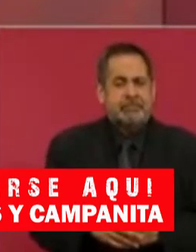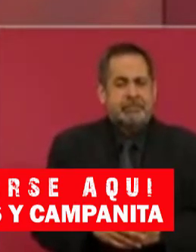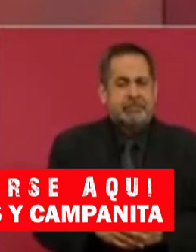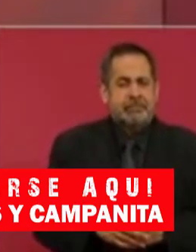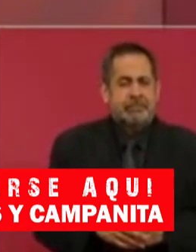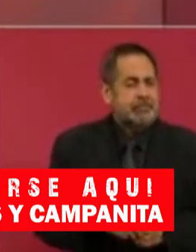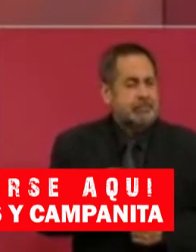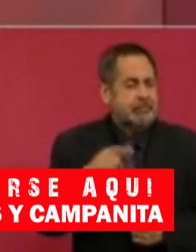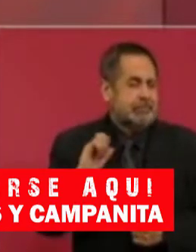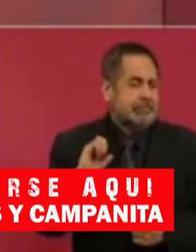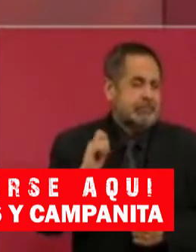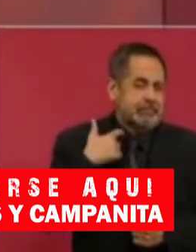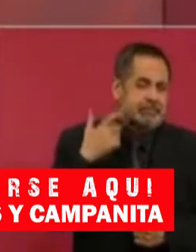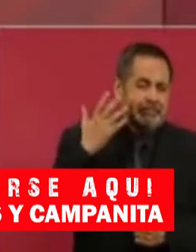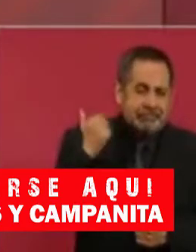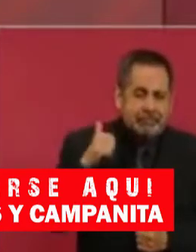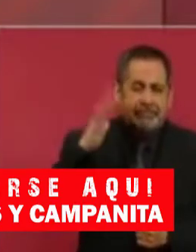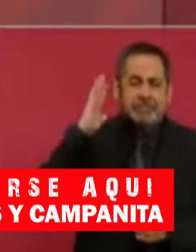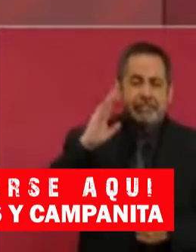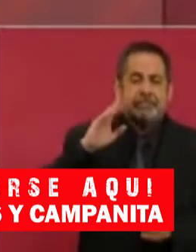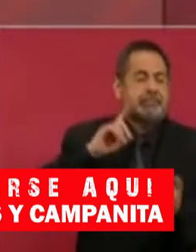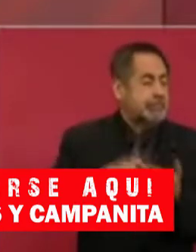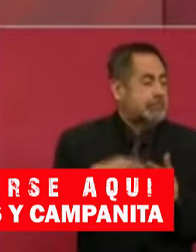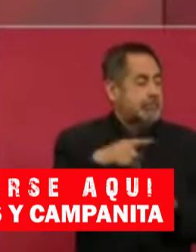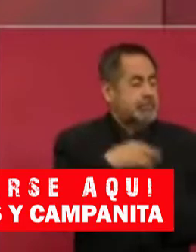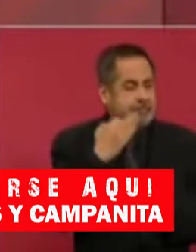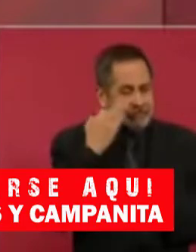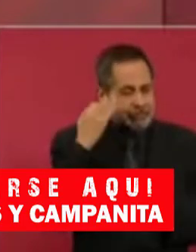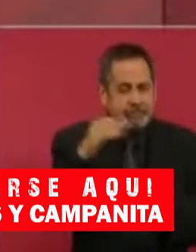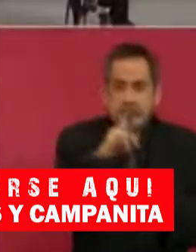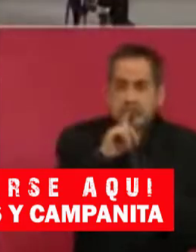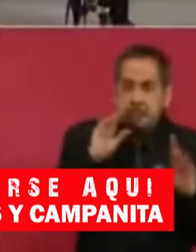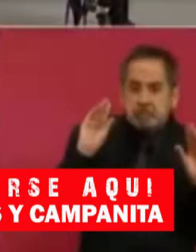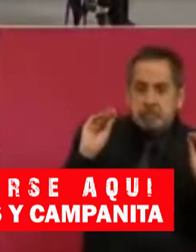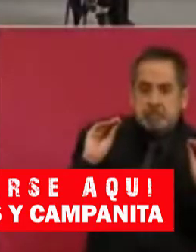Los que en ese entonces guardaron silencio.